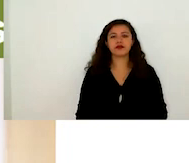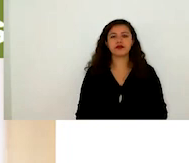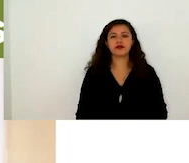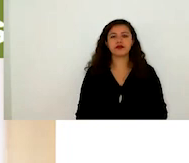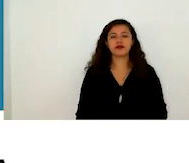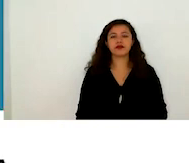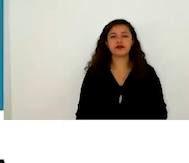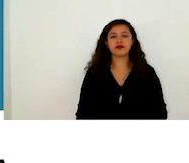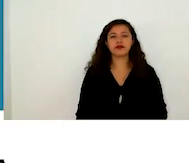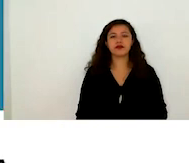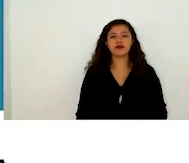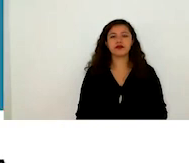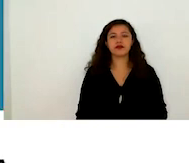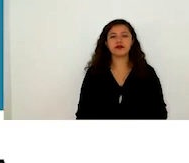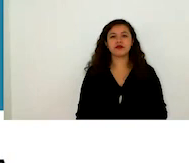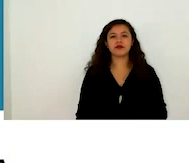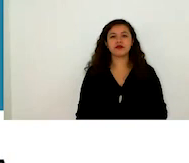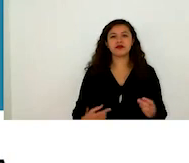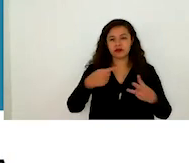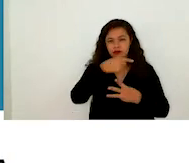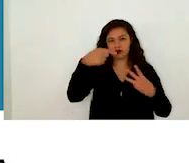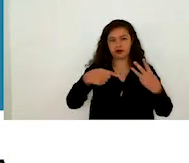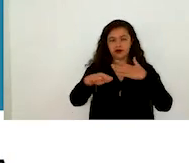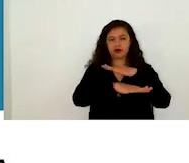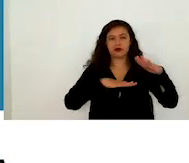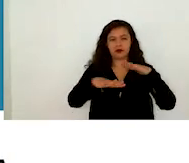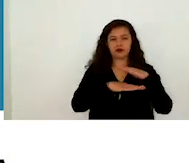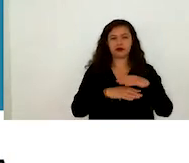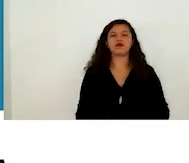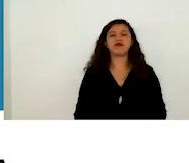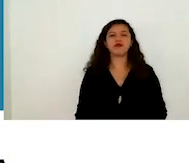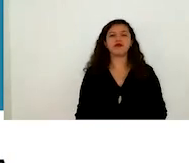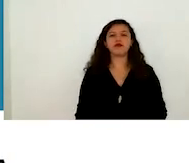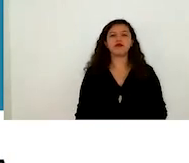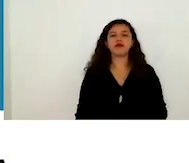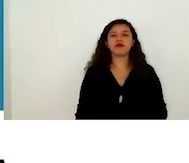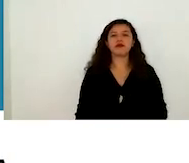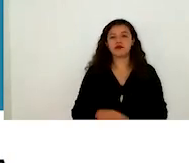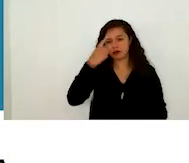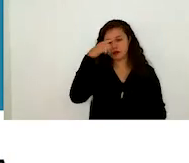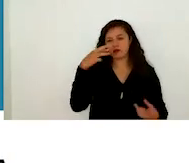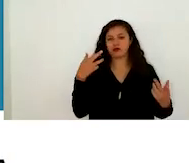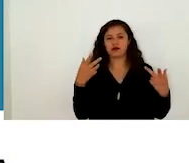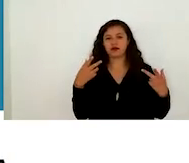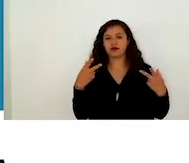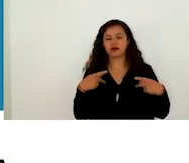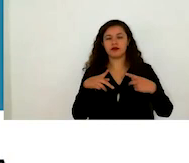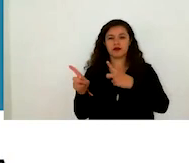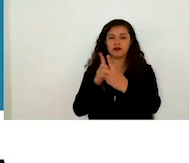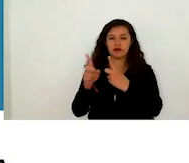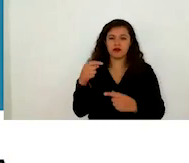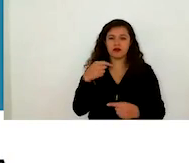hay tres principios dentro de las relaciones interpersonales elio